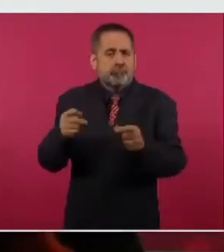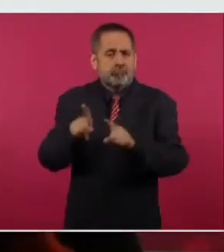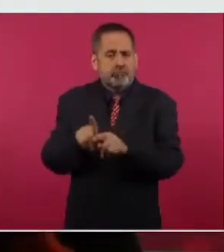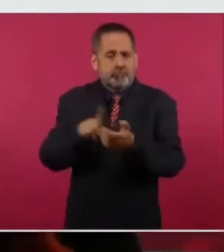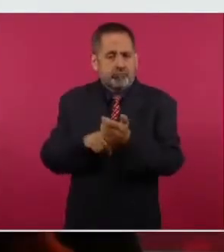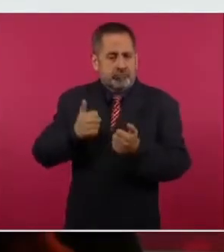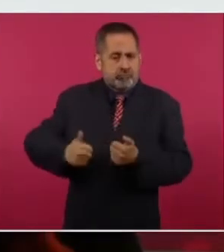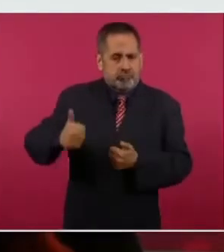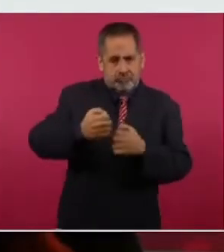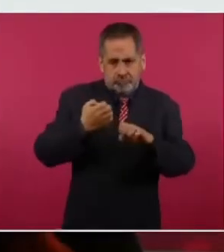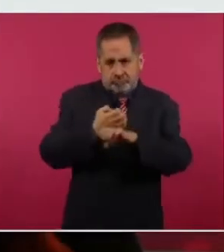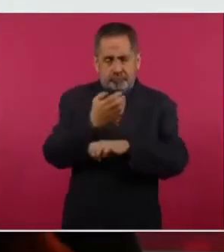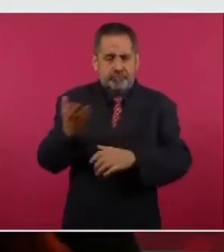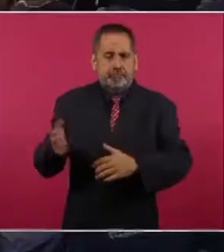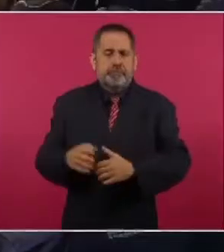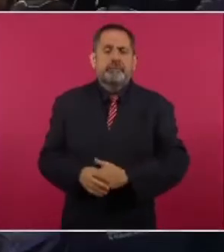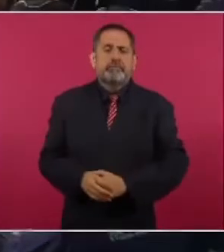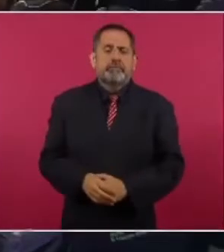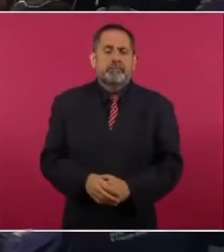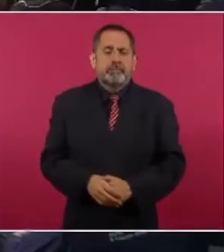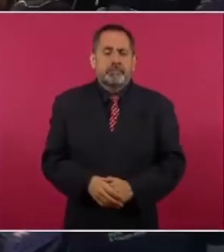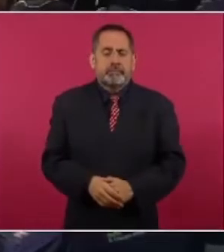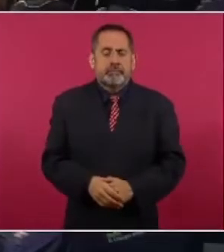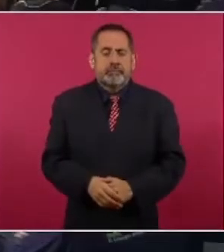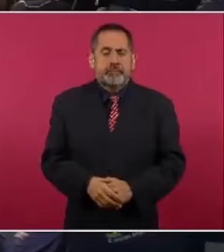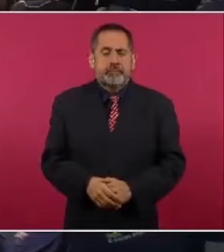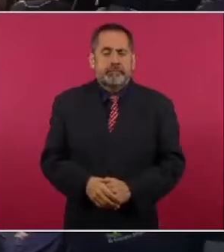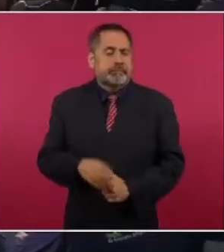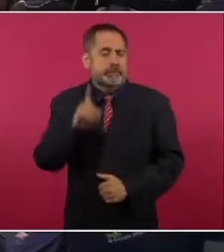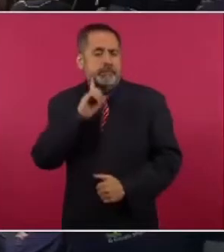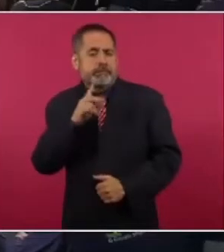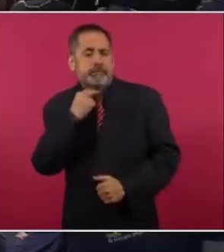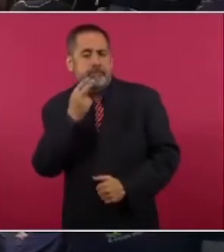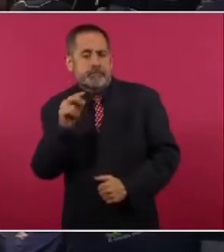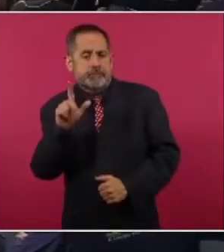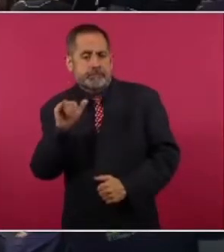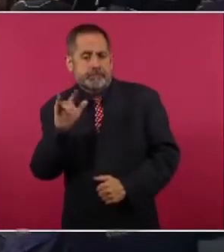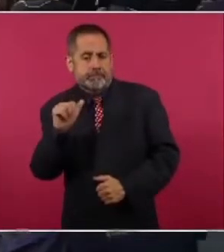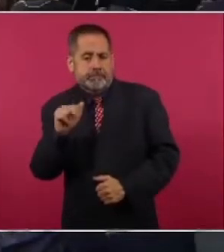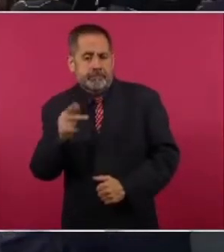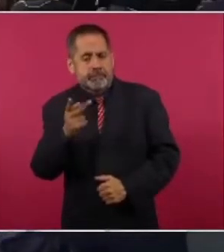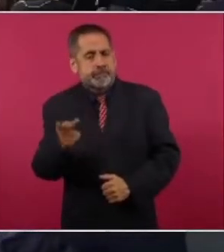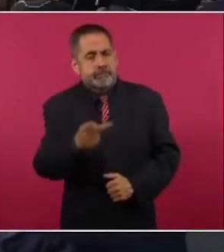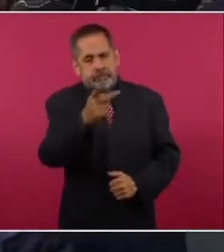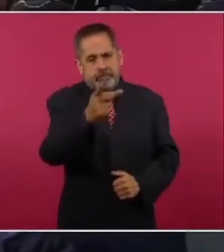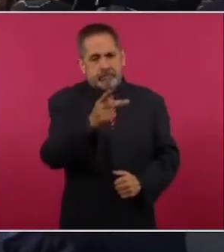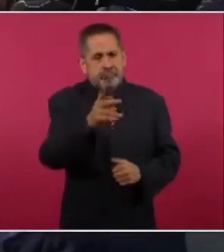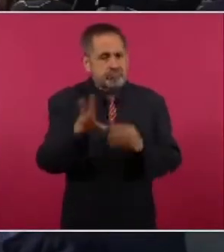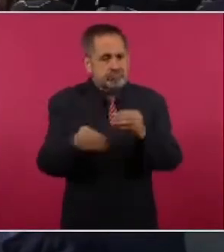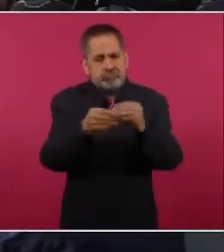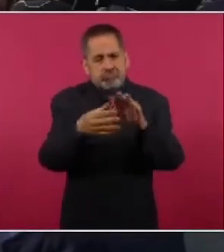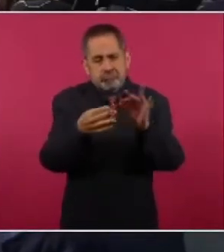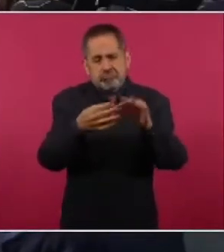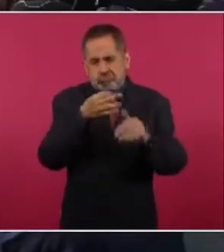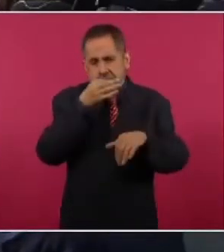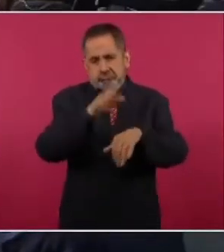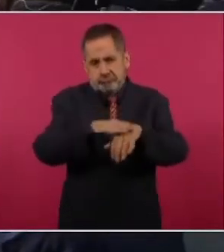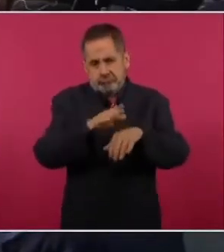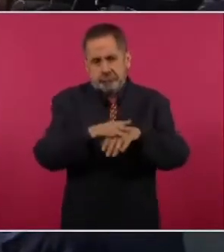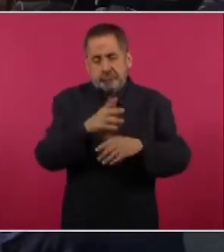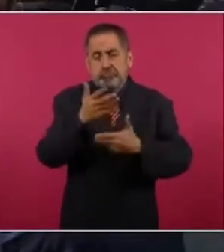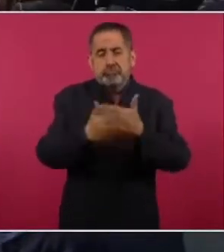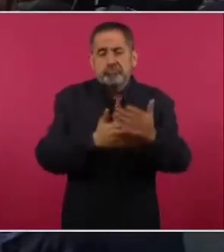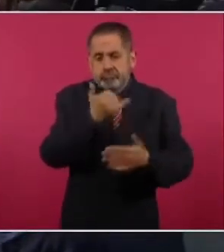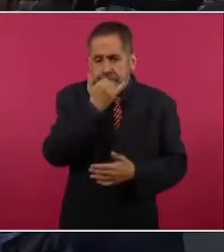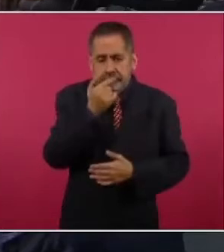de los estados. Gracias. Señor presidente, un dato que quisiera adicionar, si me lo permite, y una disculpa